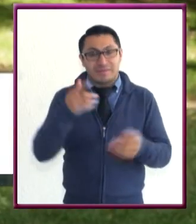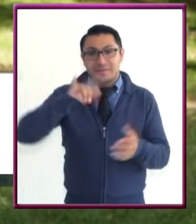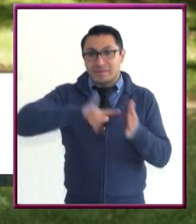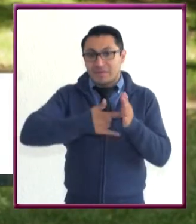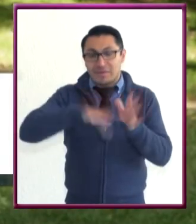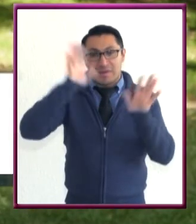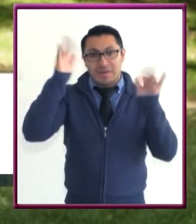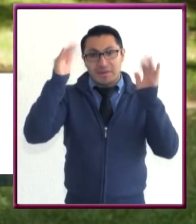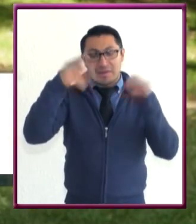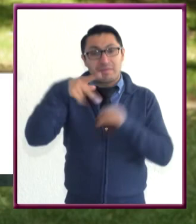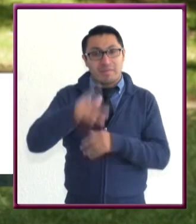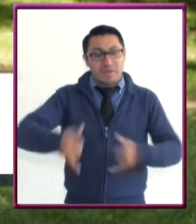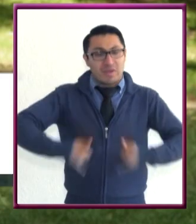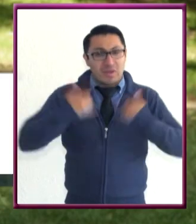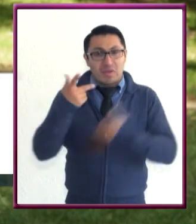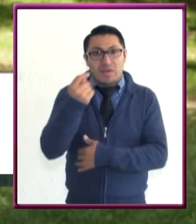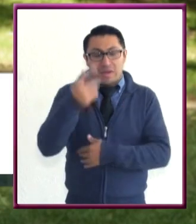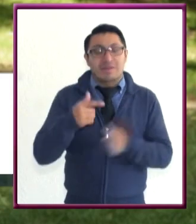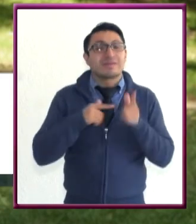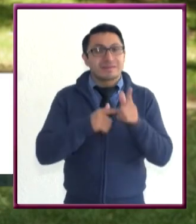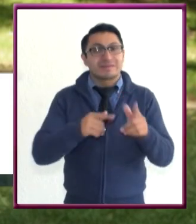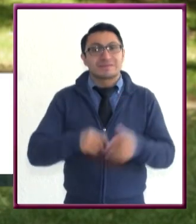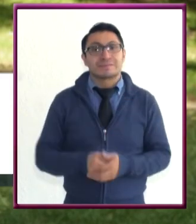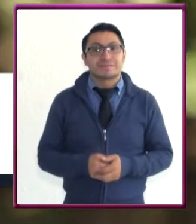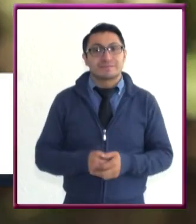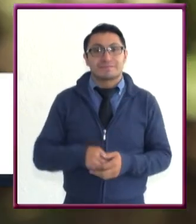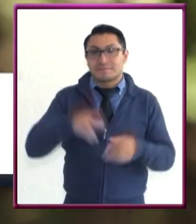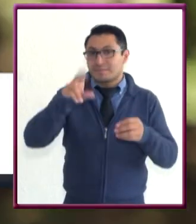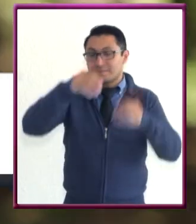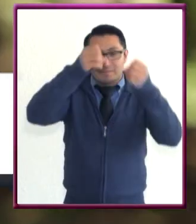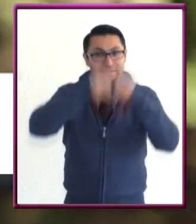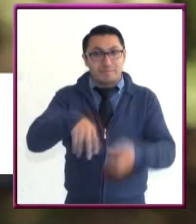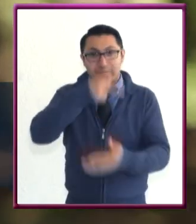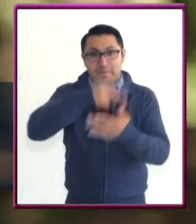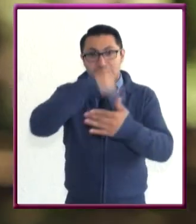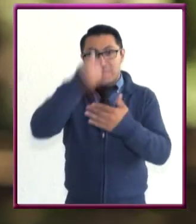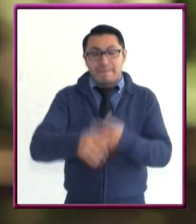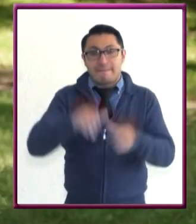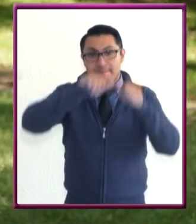Es hora de despedirnos, pero Jóvenes en TV continúa. No se pierdan